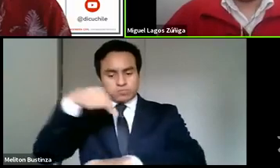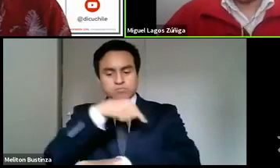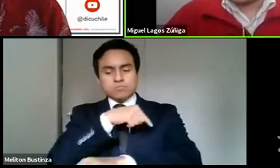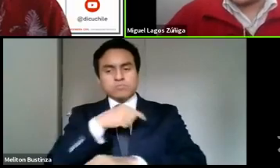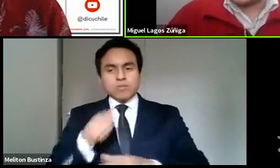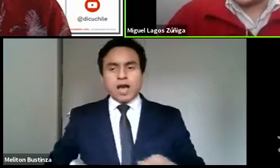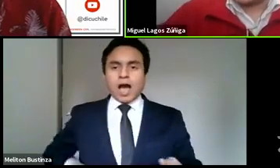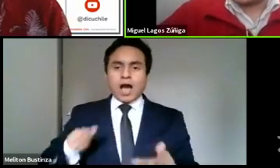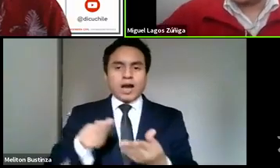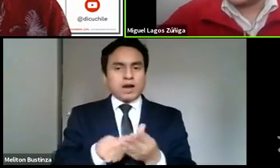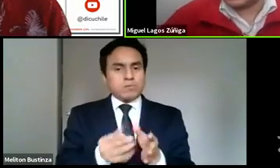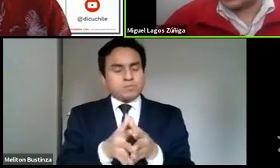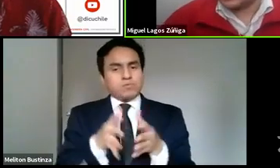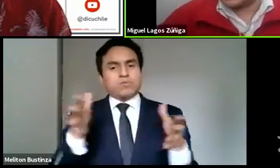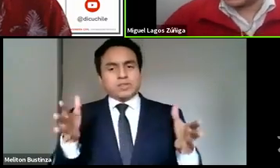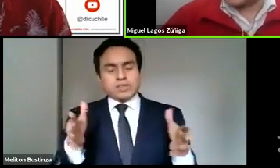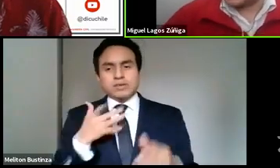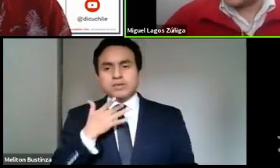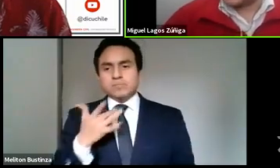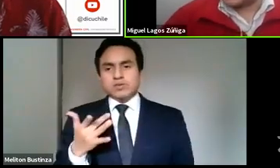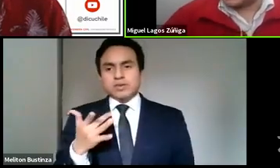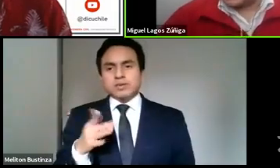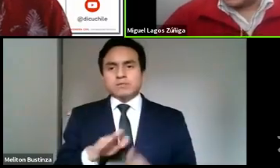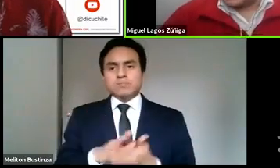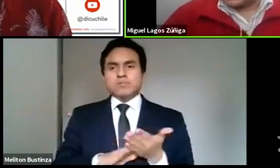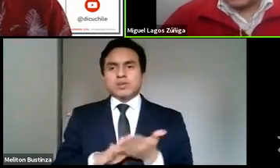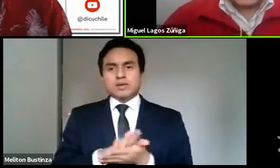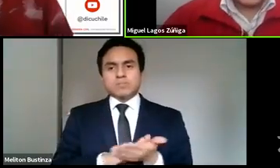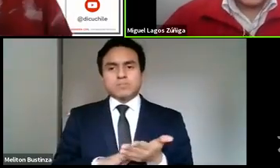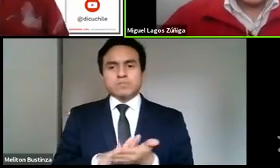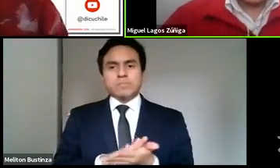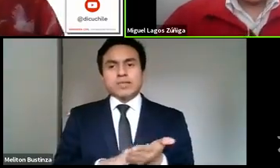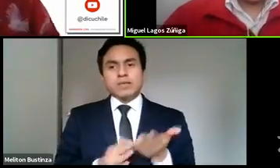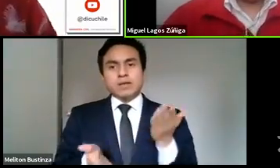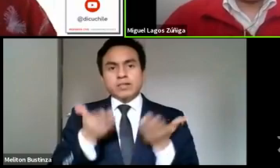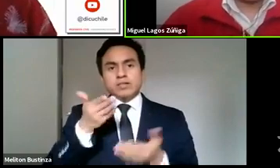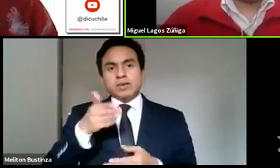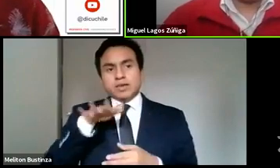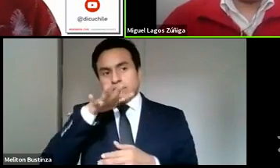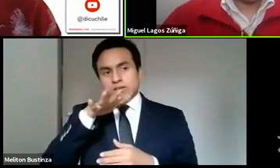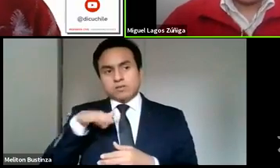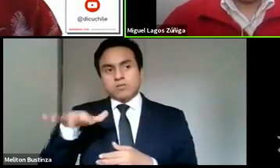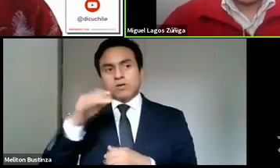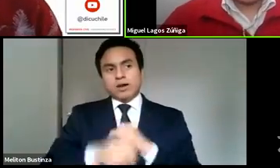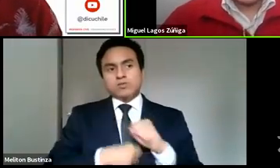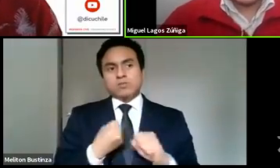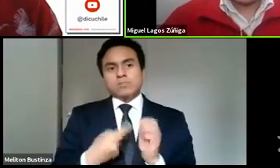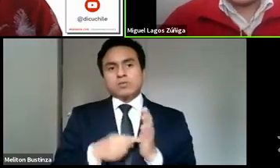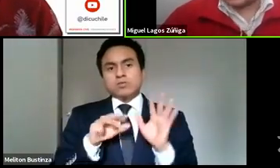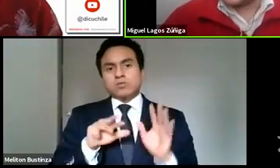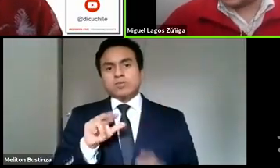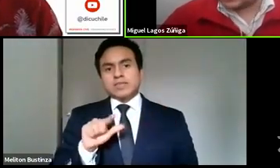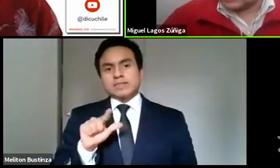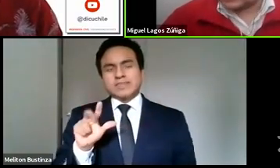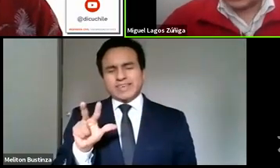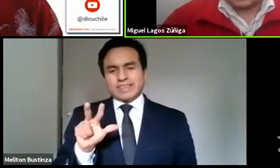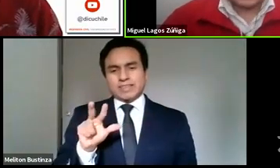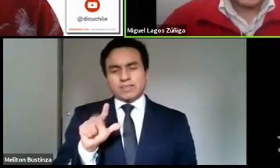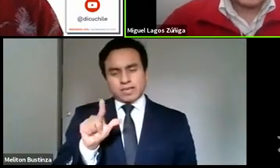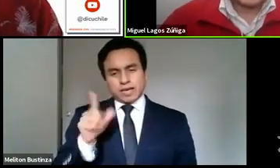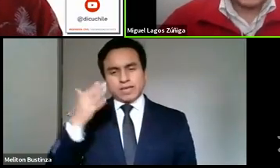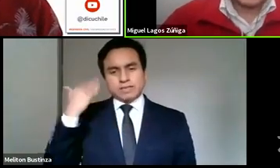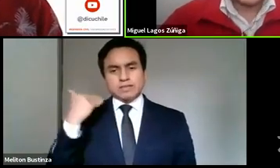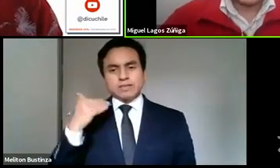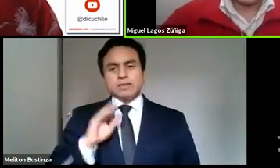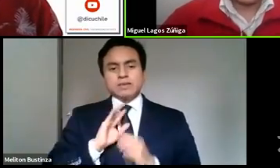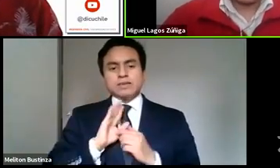aporte. ¿Ya? ¿Por qué? Porque, por ejemplo, el balance hídrico del año 1987 reportaba que la